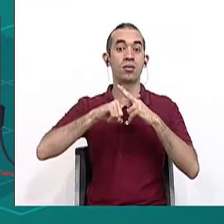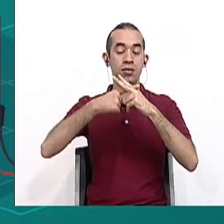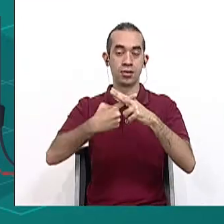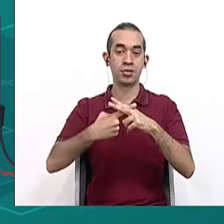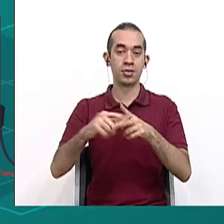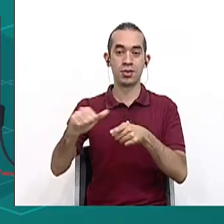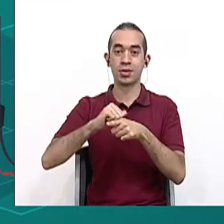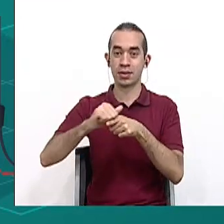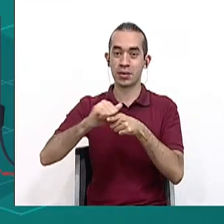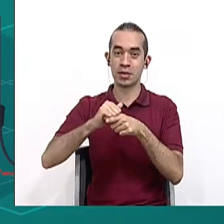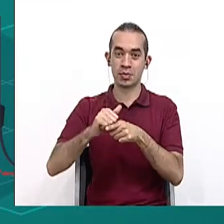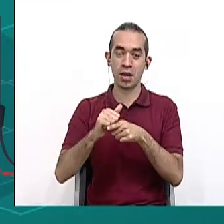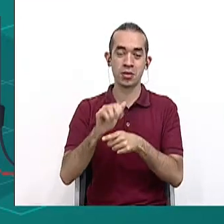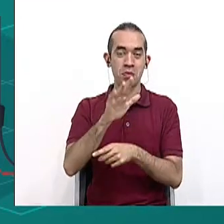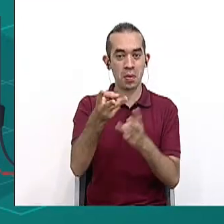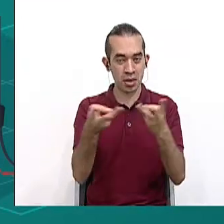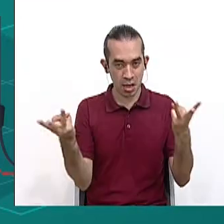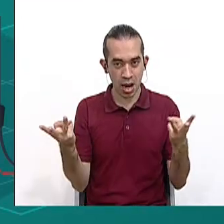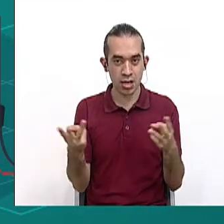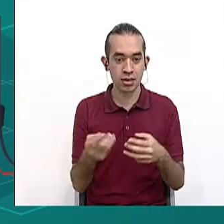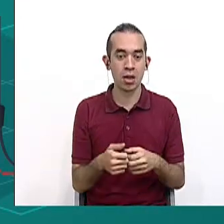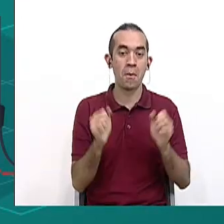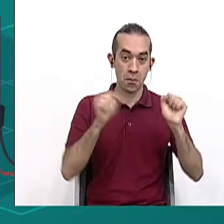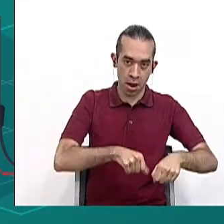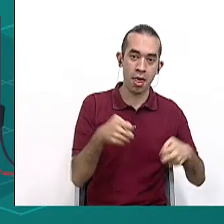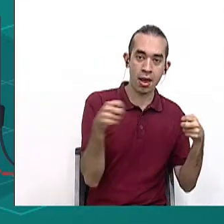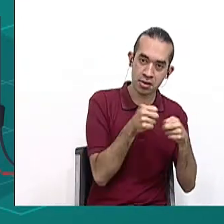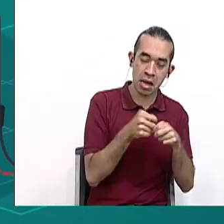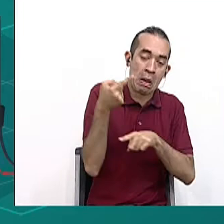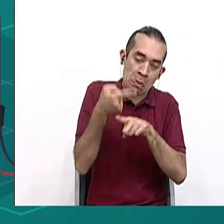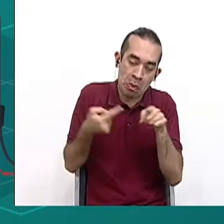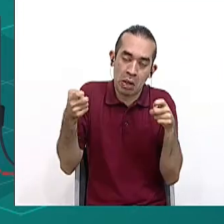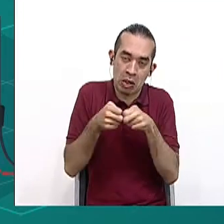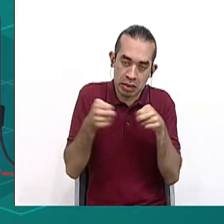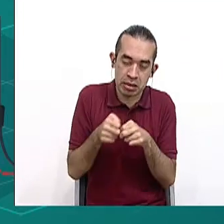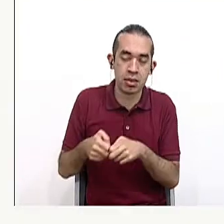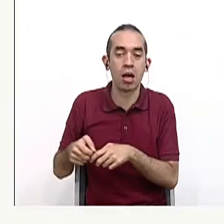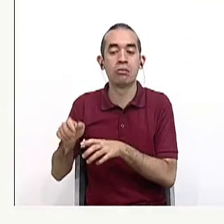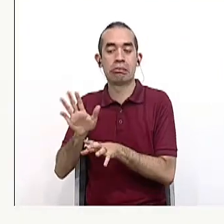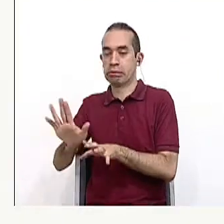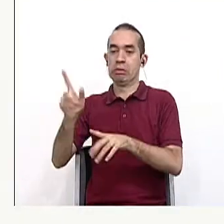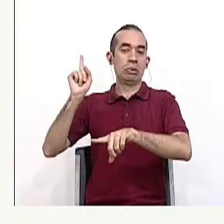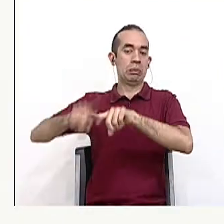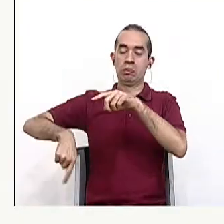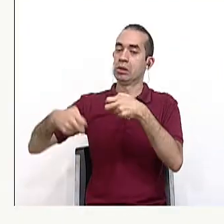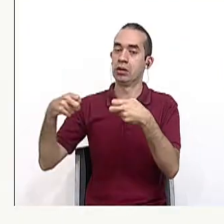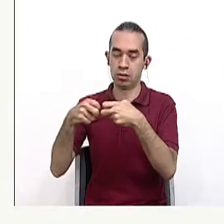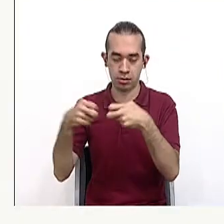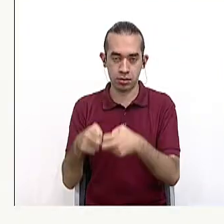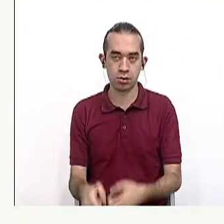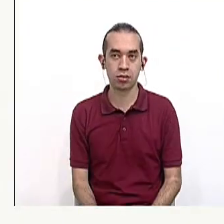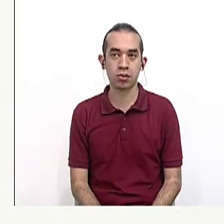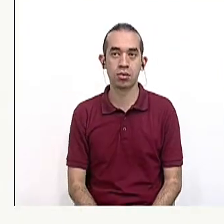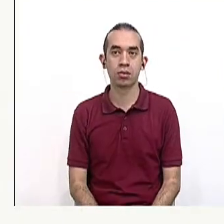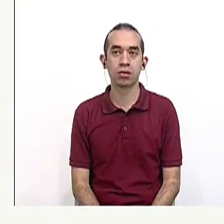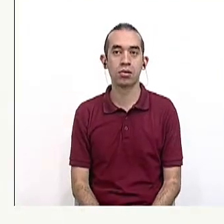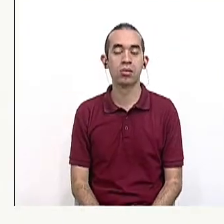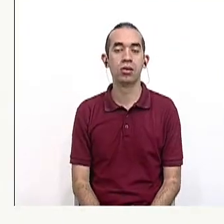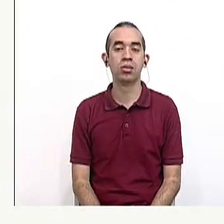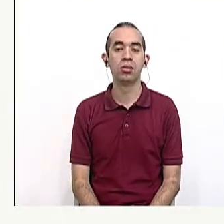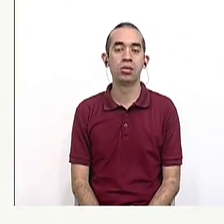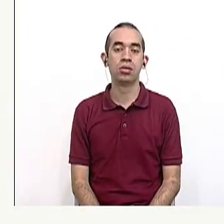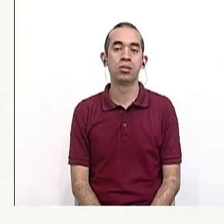con el repaso de esos materiales conductores, semiconductores y aislantes. Muy bien, también